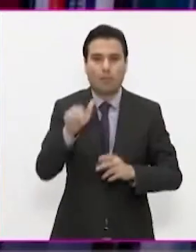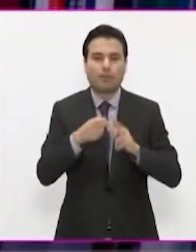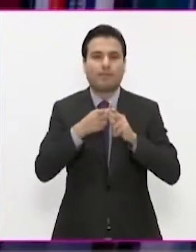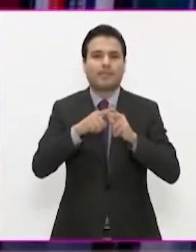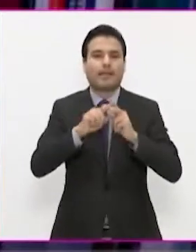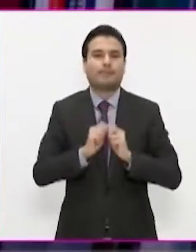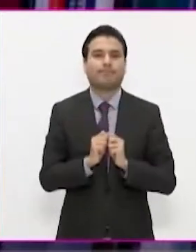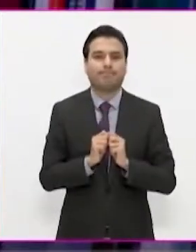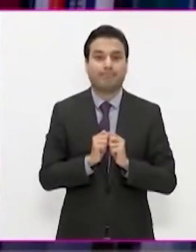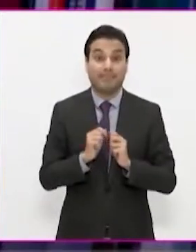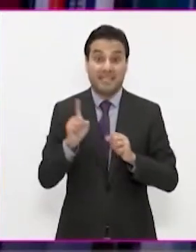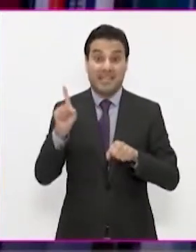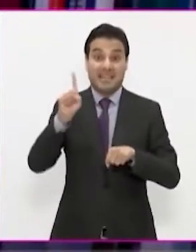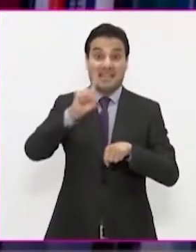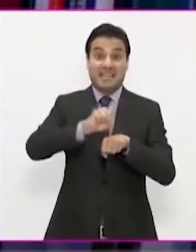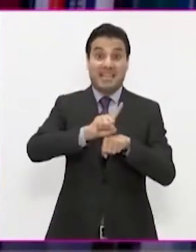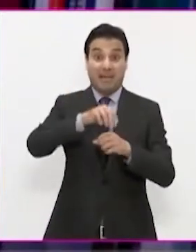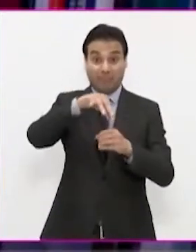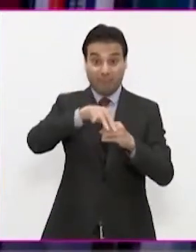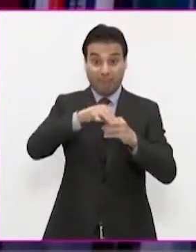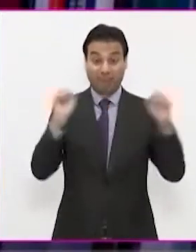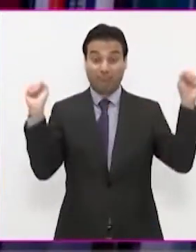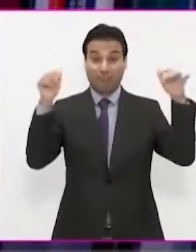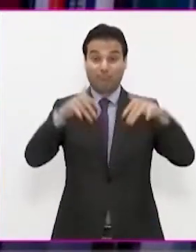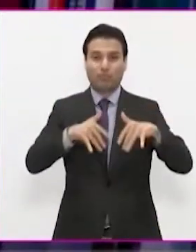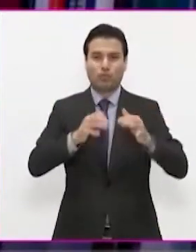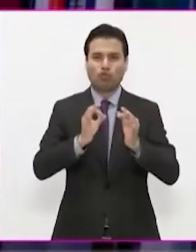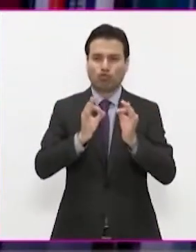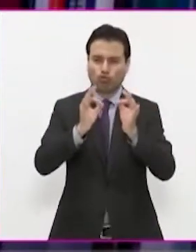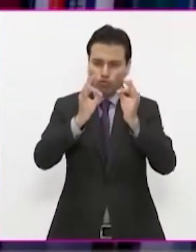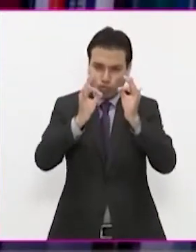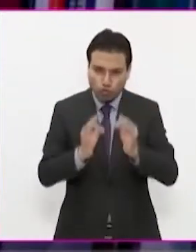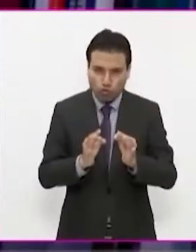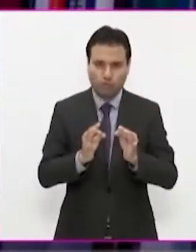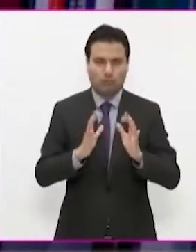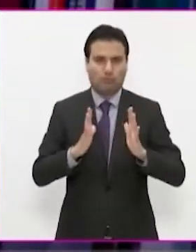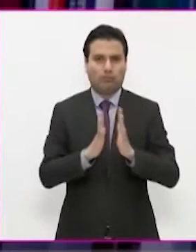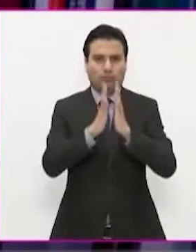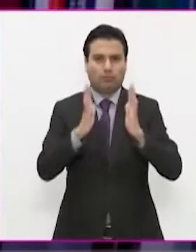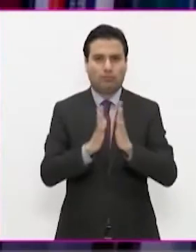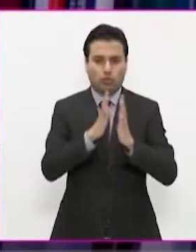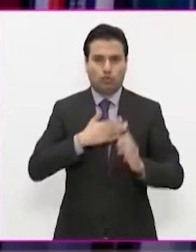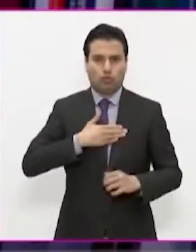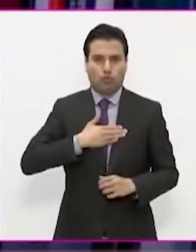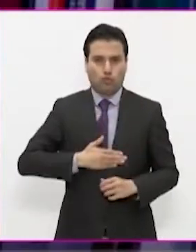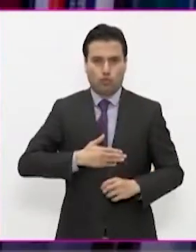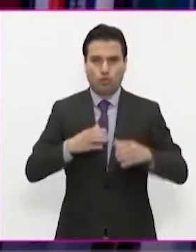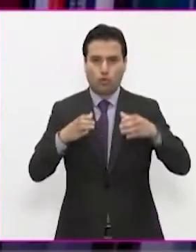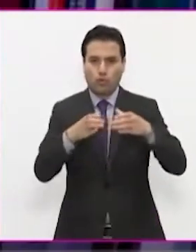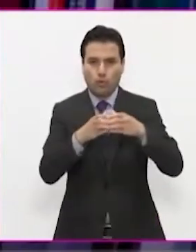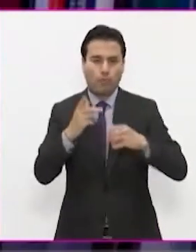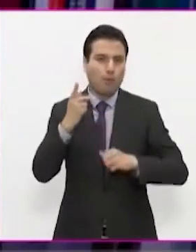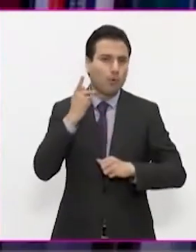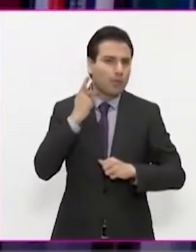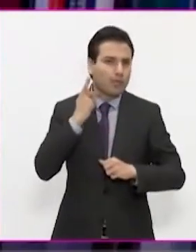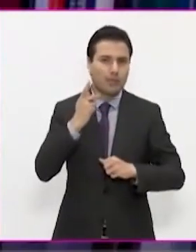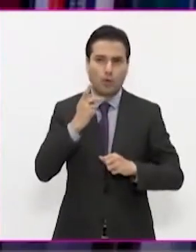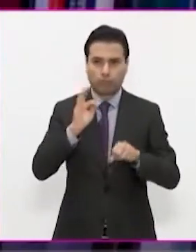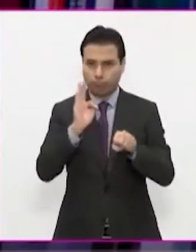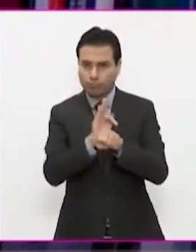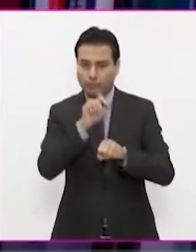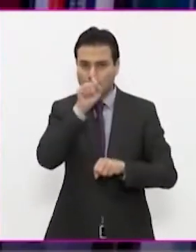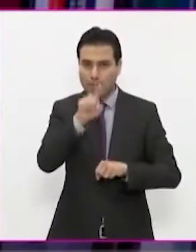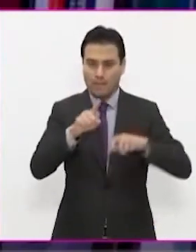como la jornada electoral puedan transcurrir en condiciones de certeza y equidad para actores políticos y votantes pero por supuesto